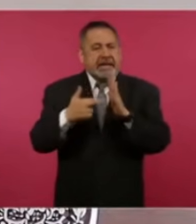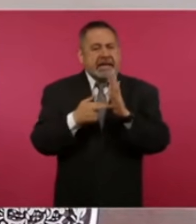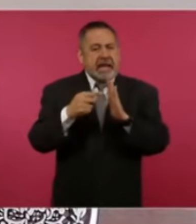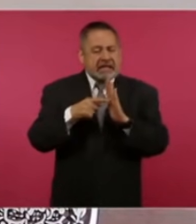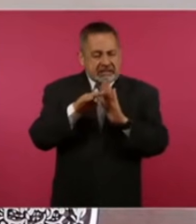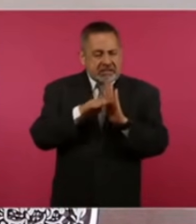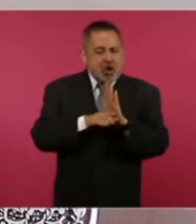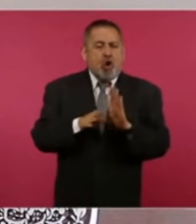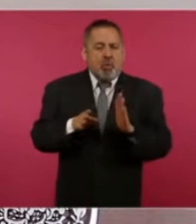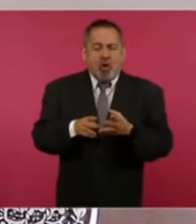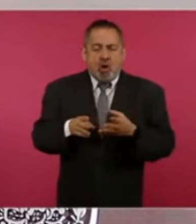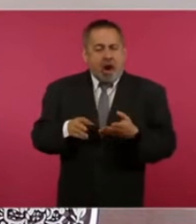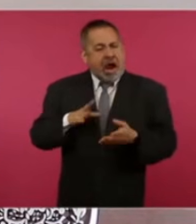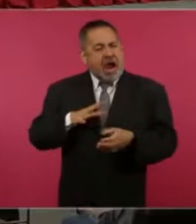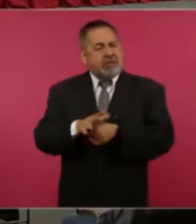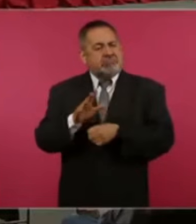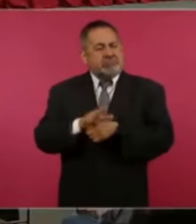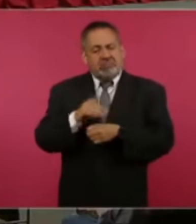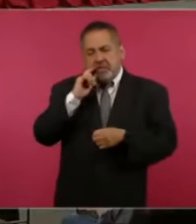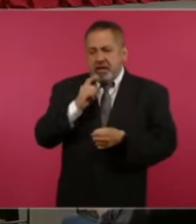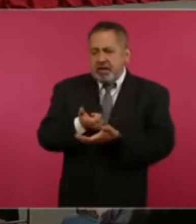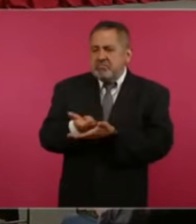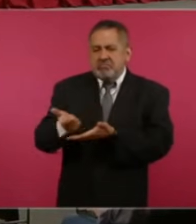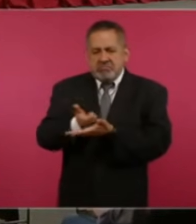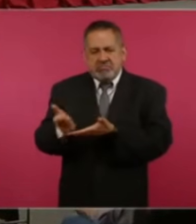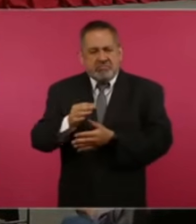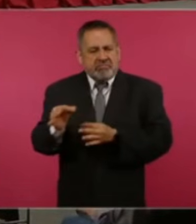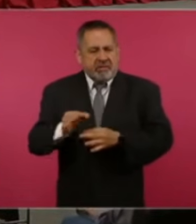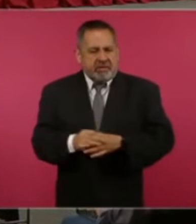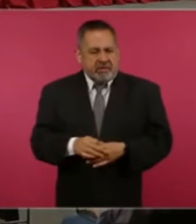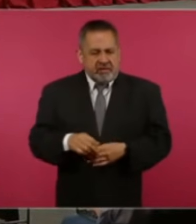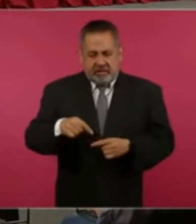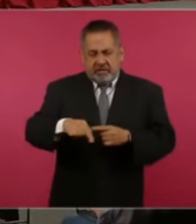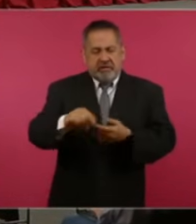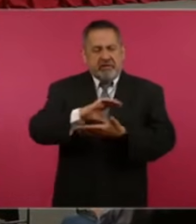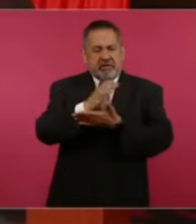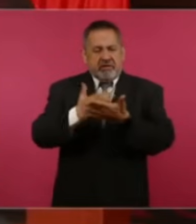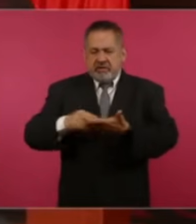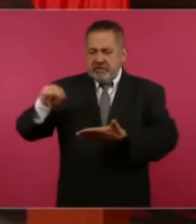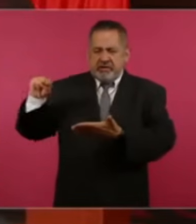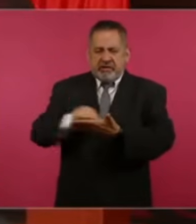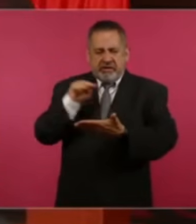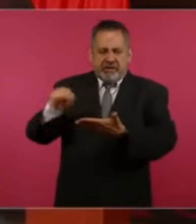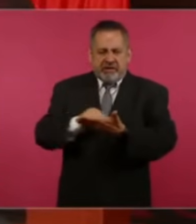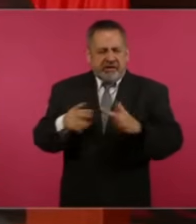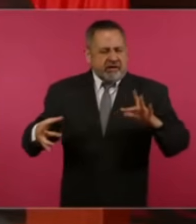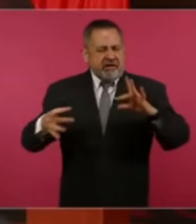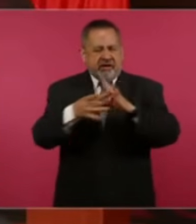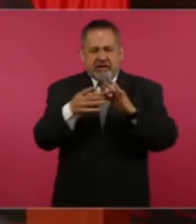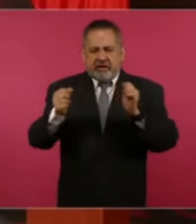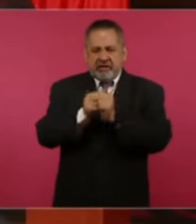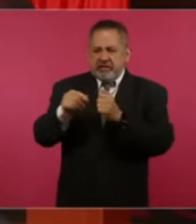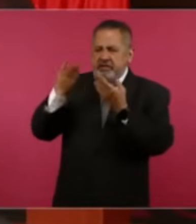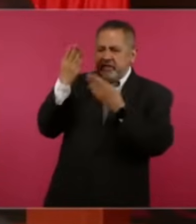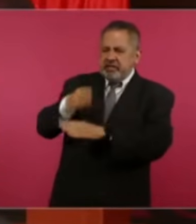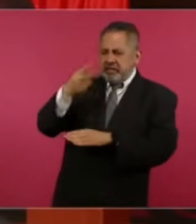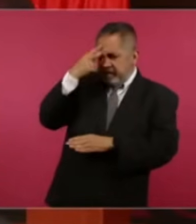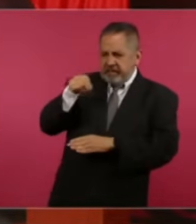viabilidad financiera. Se suscribirá el contrato de fideicomiso con el Banco de